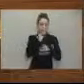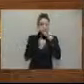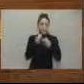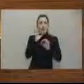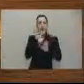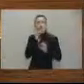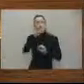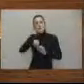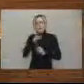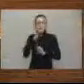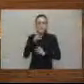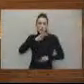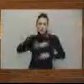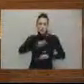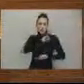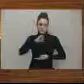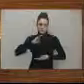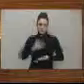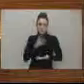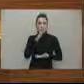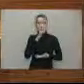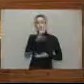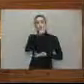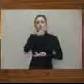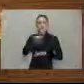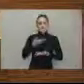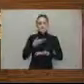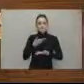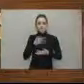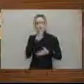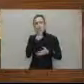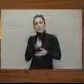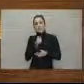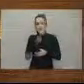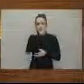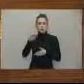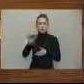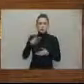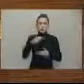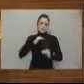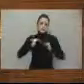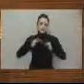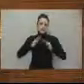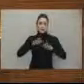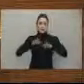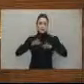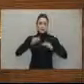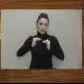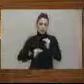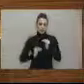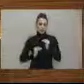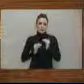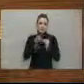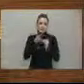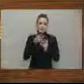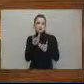condición personal, para facilitar, ya digo, a personas, por ejemplo, con movilidad reducida, el acceso a ese transporte urbano y que no tengan que acudir